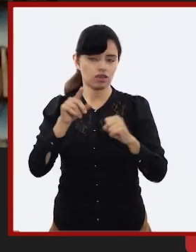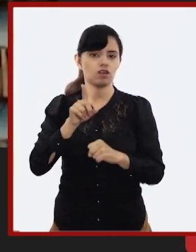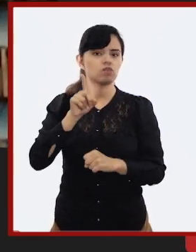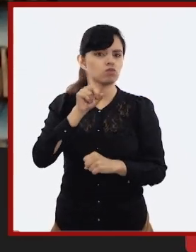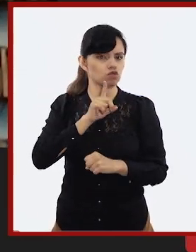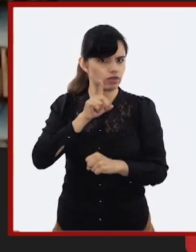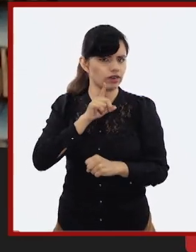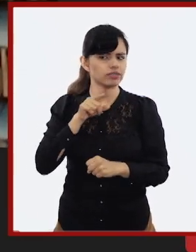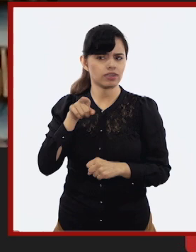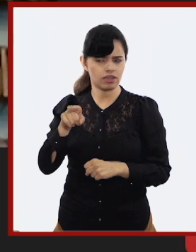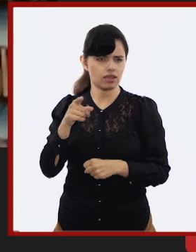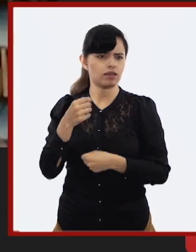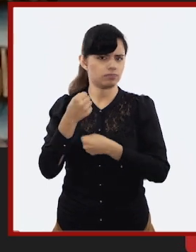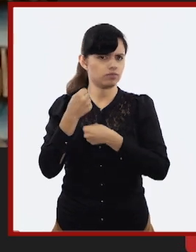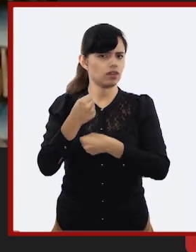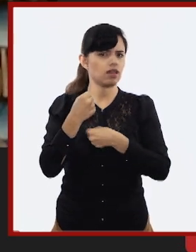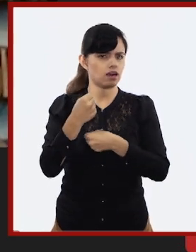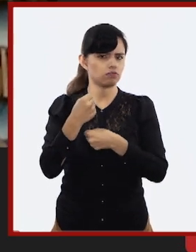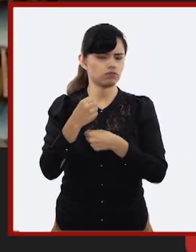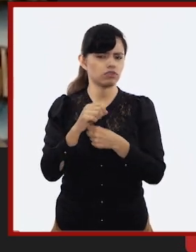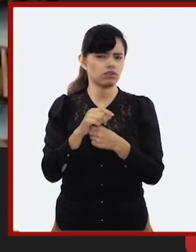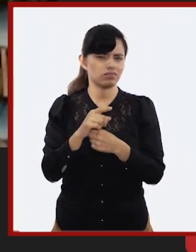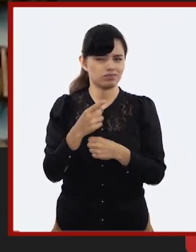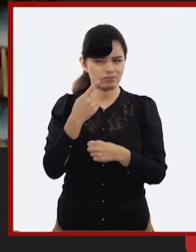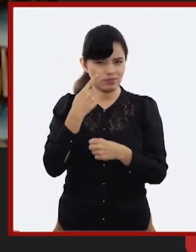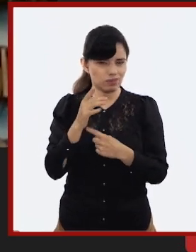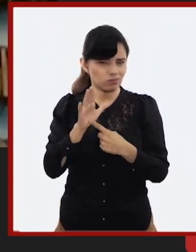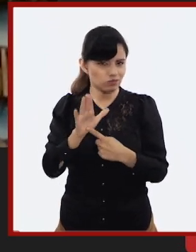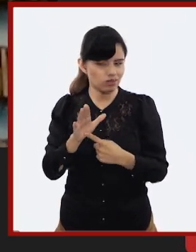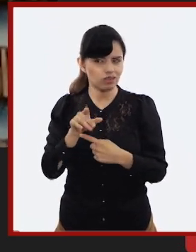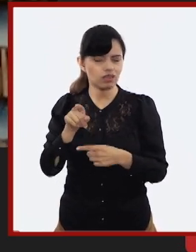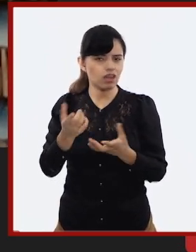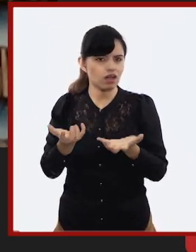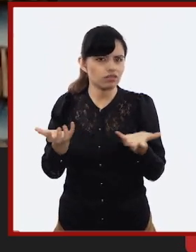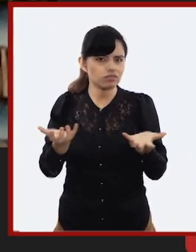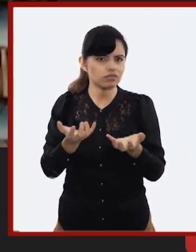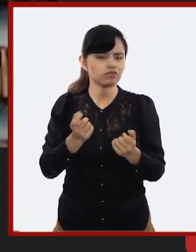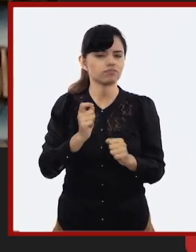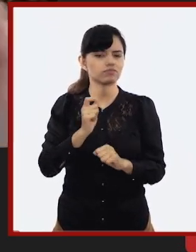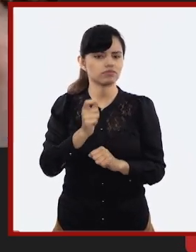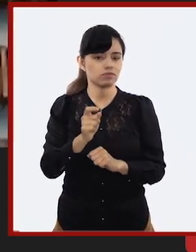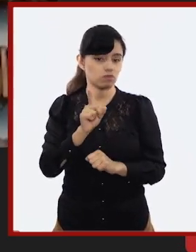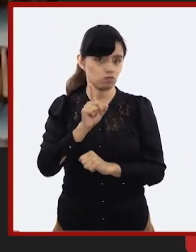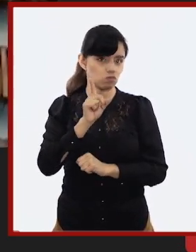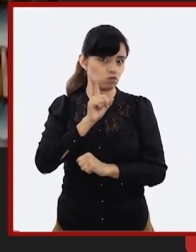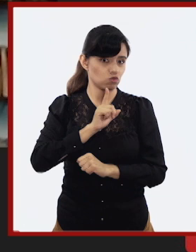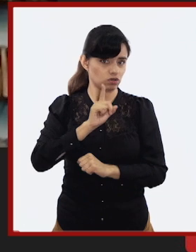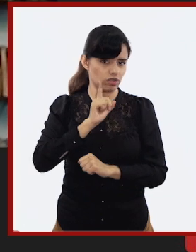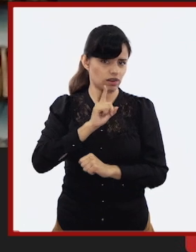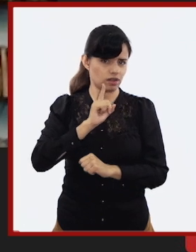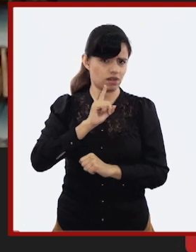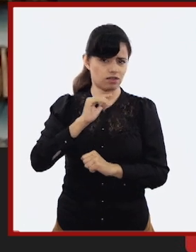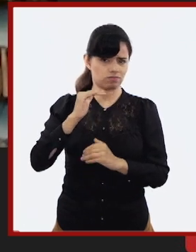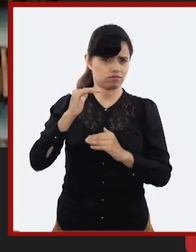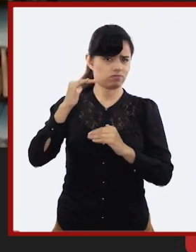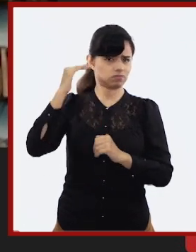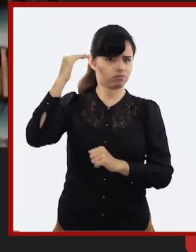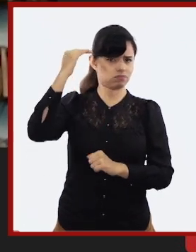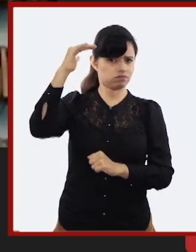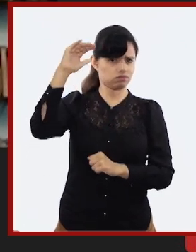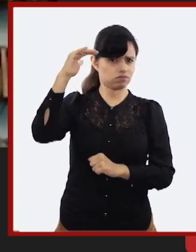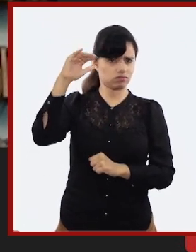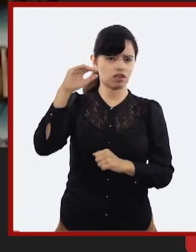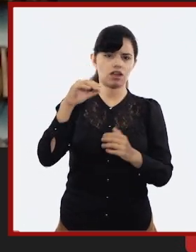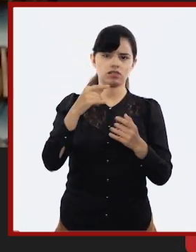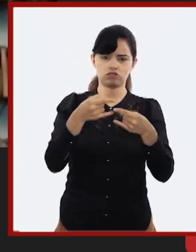mujeres insurgentes, y ahí se da cuenta de lo que hicieron no solamente las mujeres de élite, que son las que han